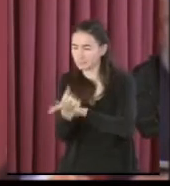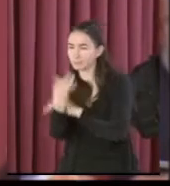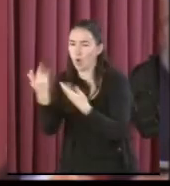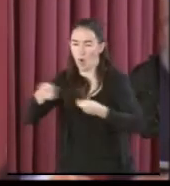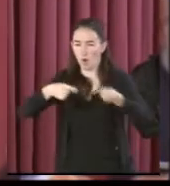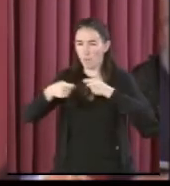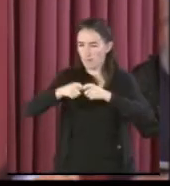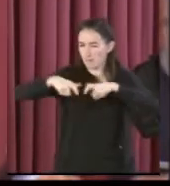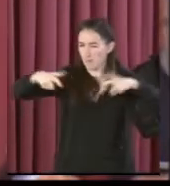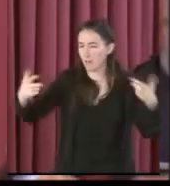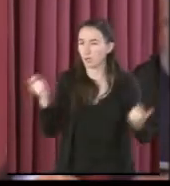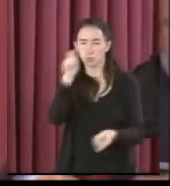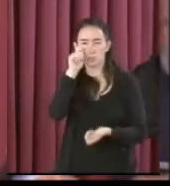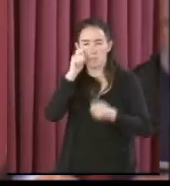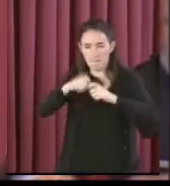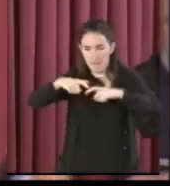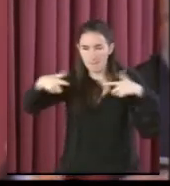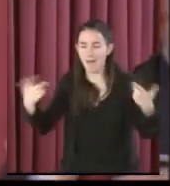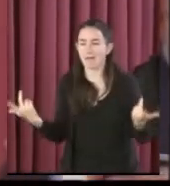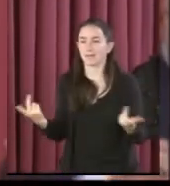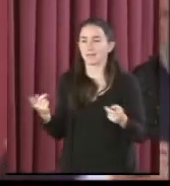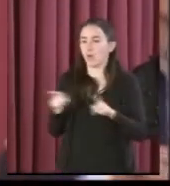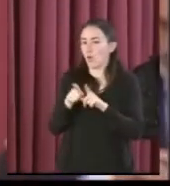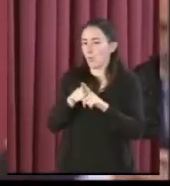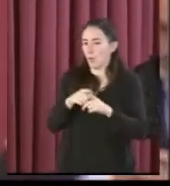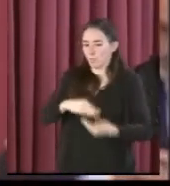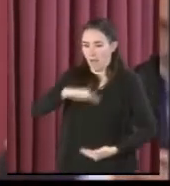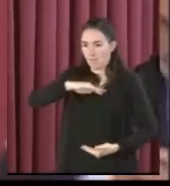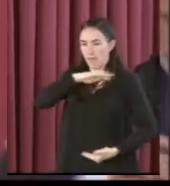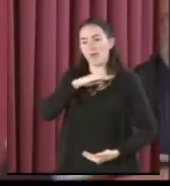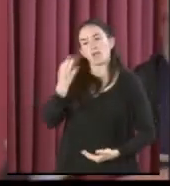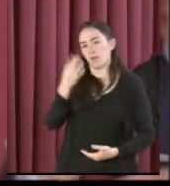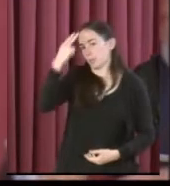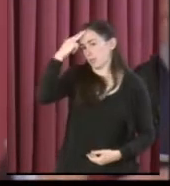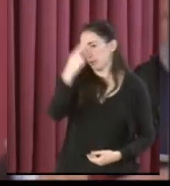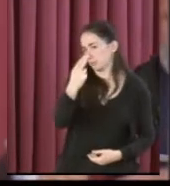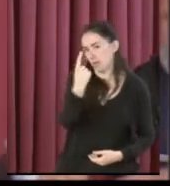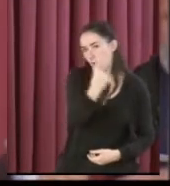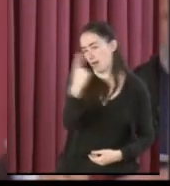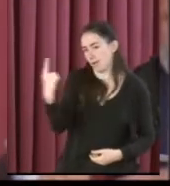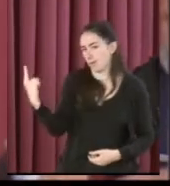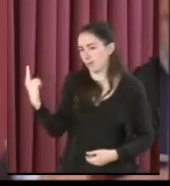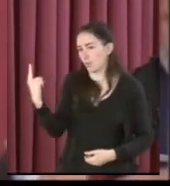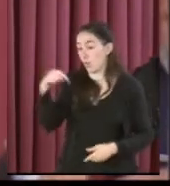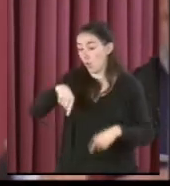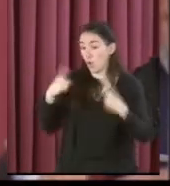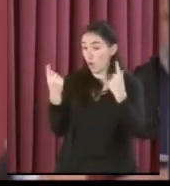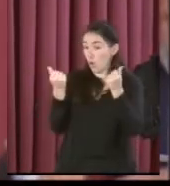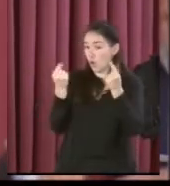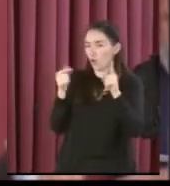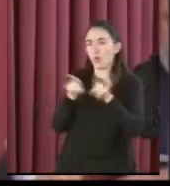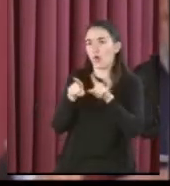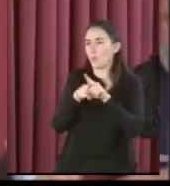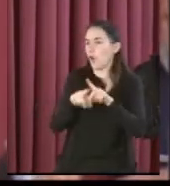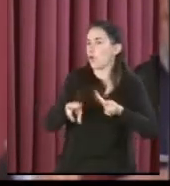turístico fuertes, donde el talento se respeta. El reto de un Logroño innovador, cuyo desarrollo no está determinado